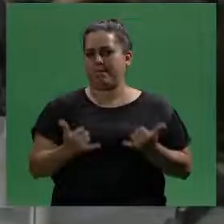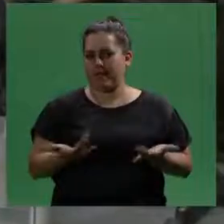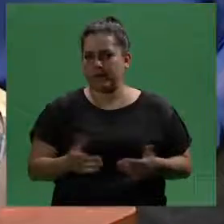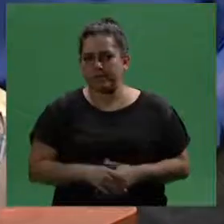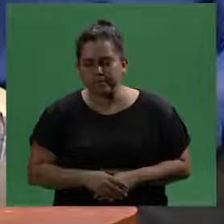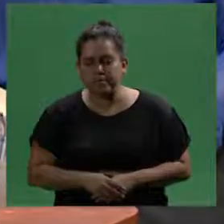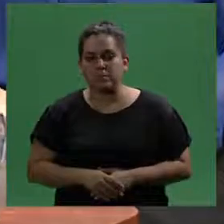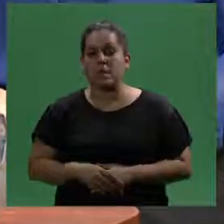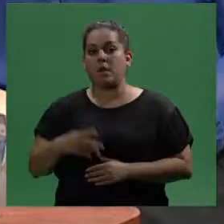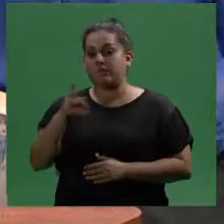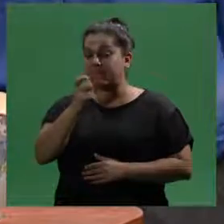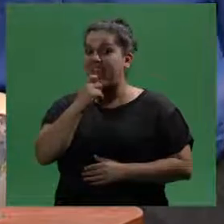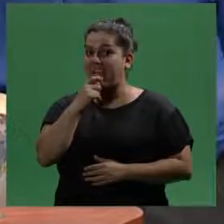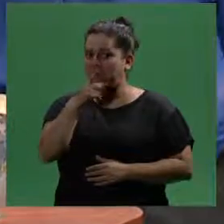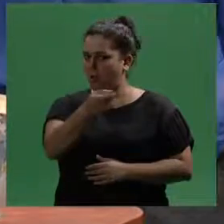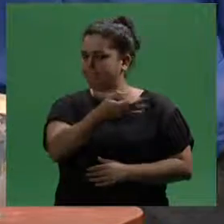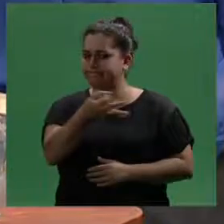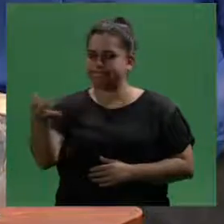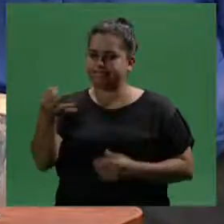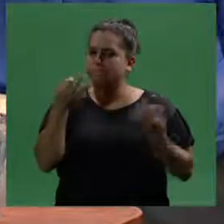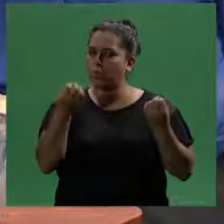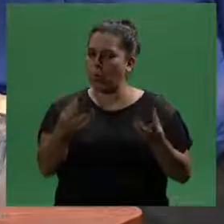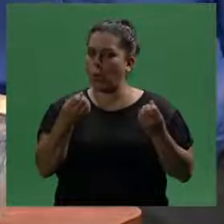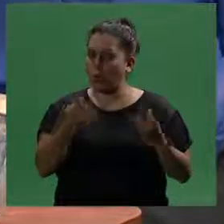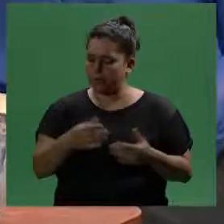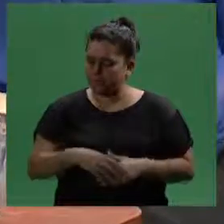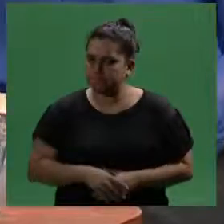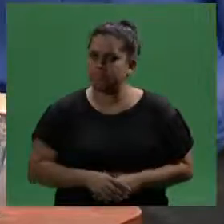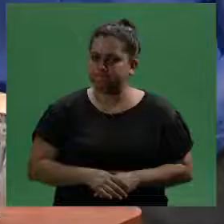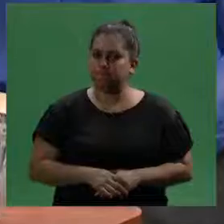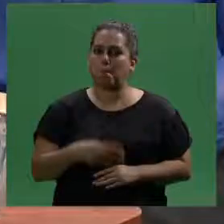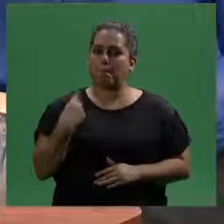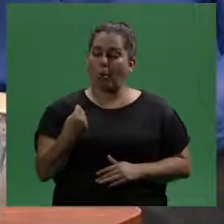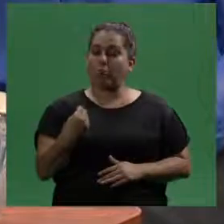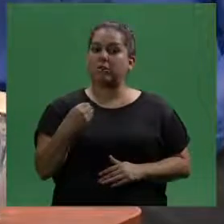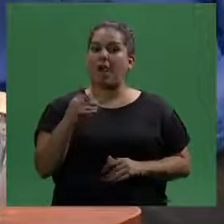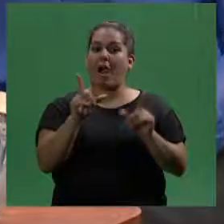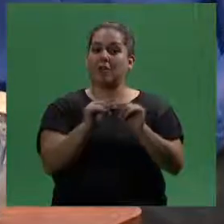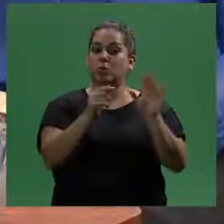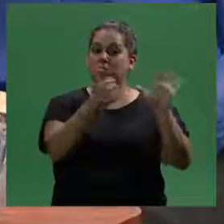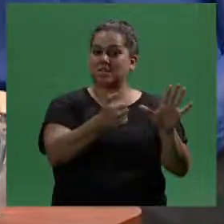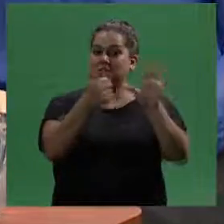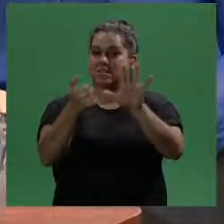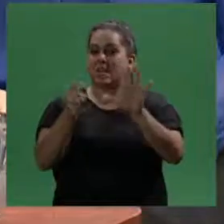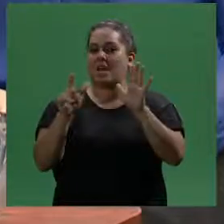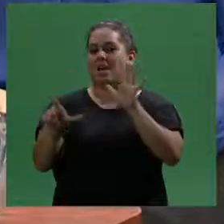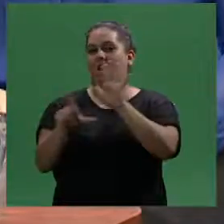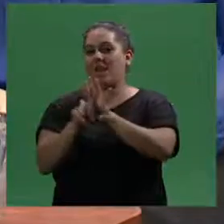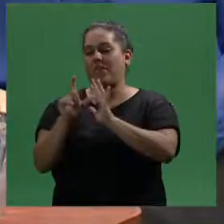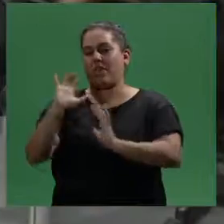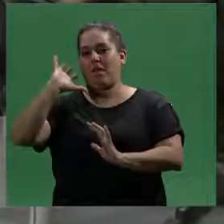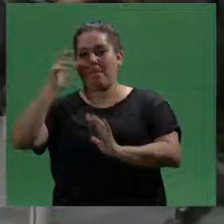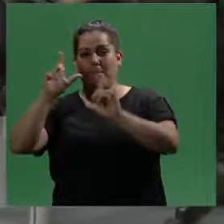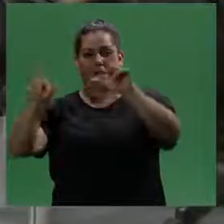¿no? Sí, Juliana. el ejemplo que pones me parece muy bueno porque es el artículo 66 de la Ley de